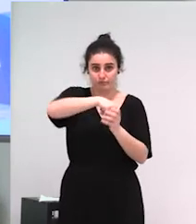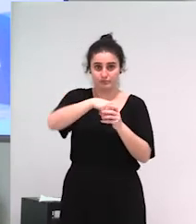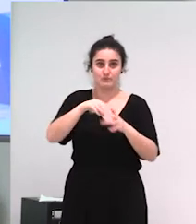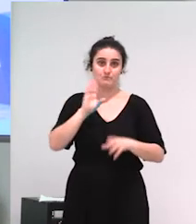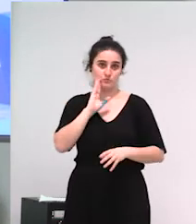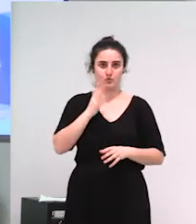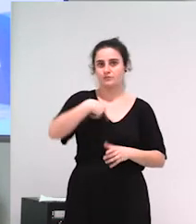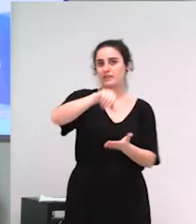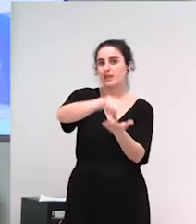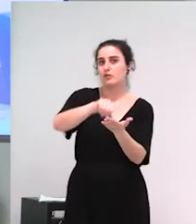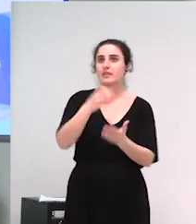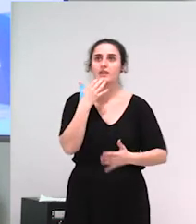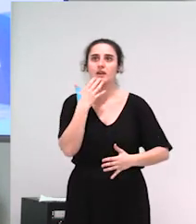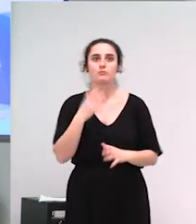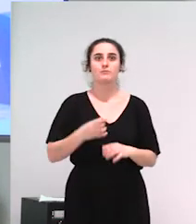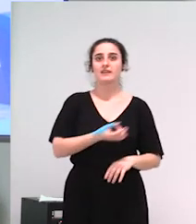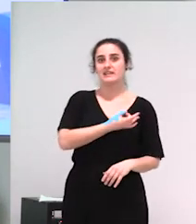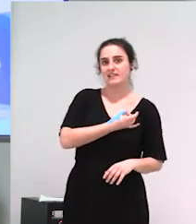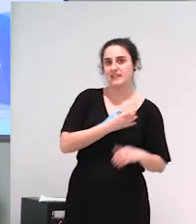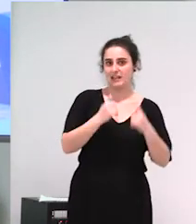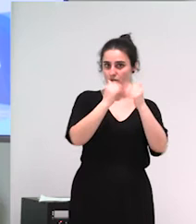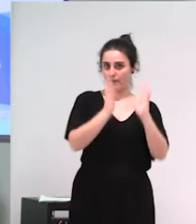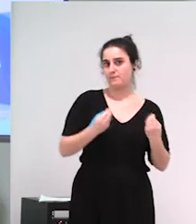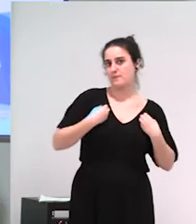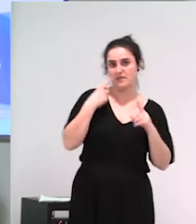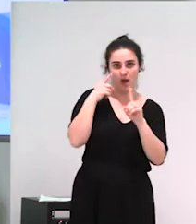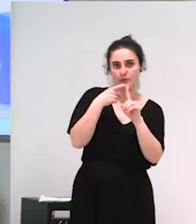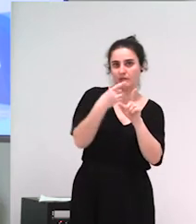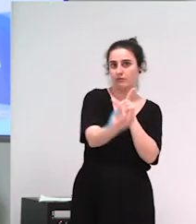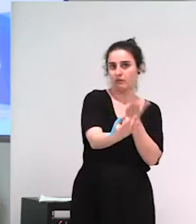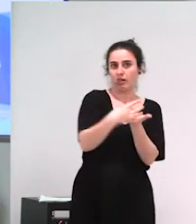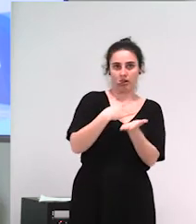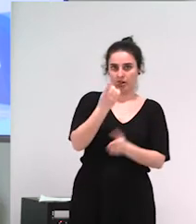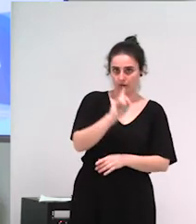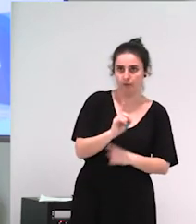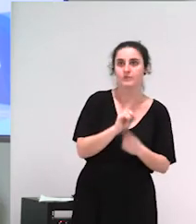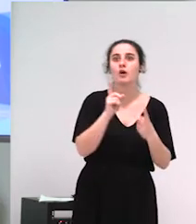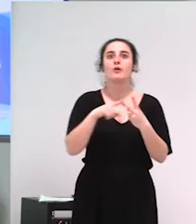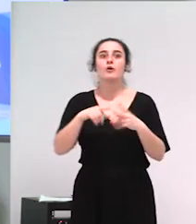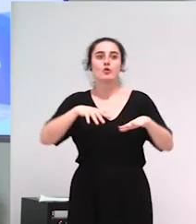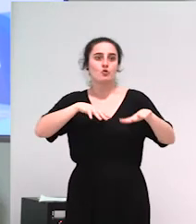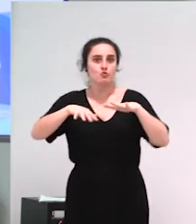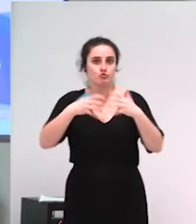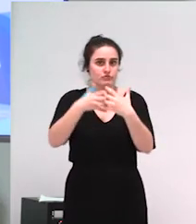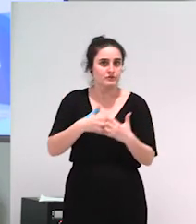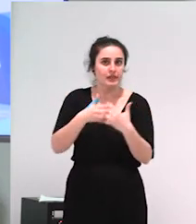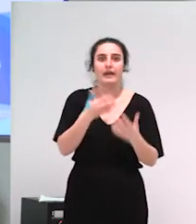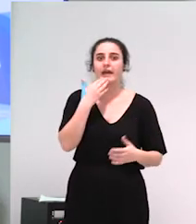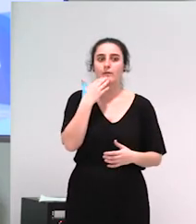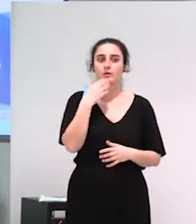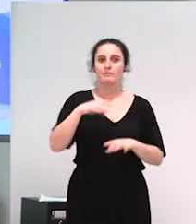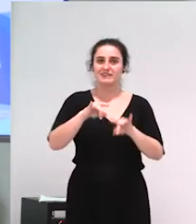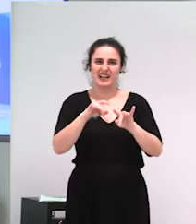ciudades, desde las luchas de sindicatos de vivienda para que no te echen, hasta las luchas para recuperar